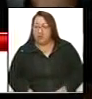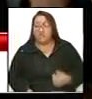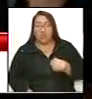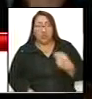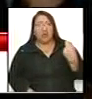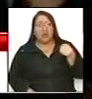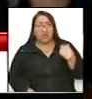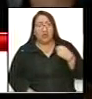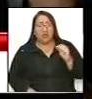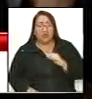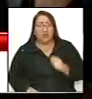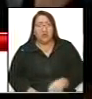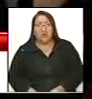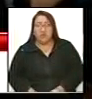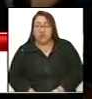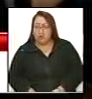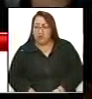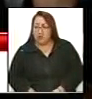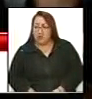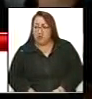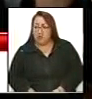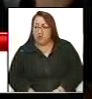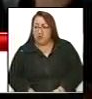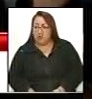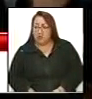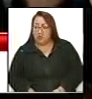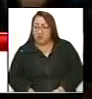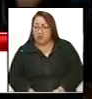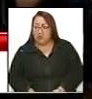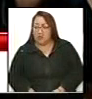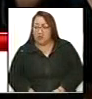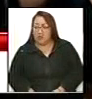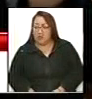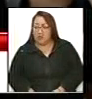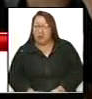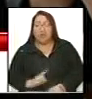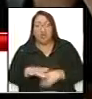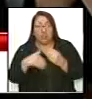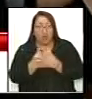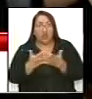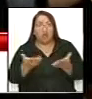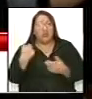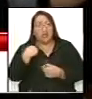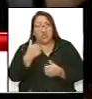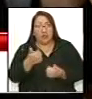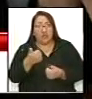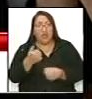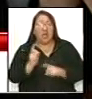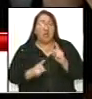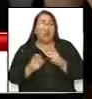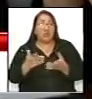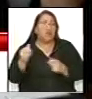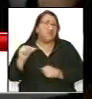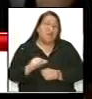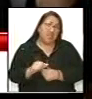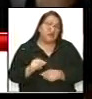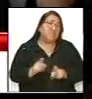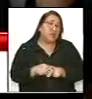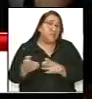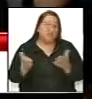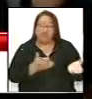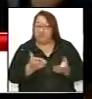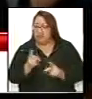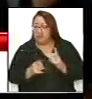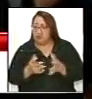responsable del decreto legislativo 822, sí, de las cosas que están bien y también de las cosas que están mal, que